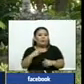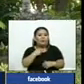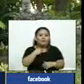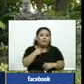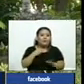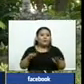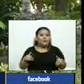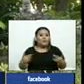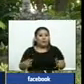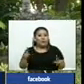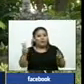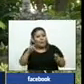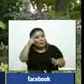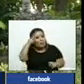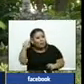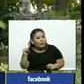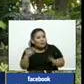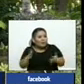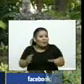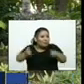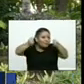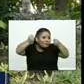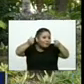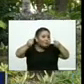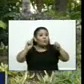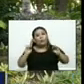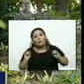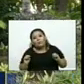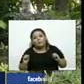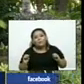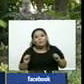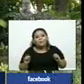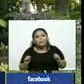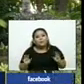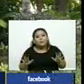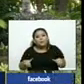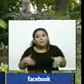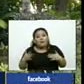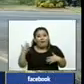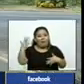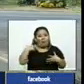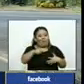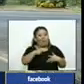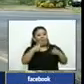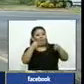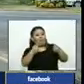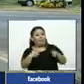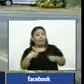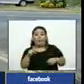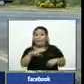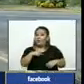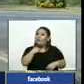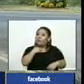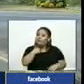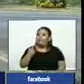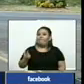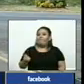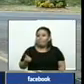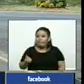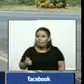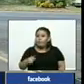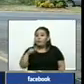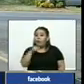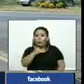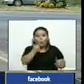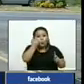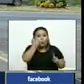condición política o tu condición, digamos, como excarcelado. La situación económica que enfrenta